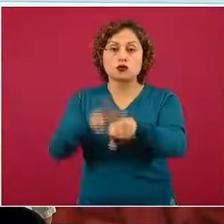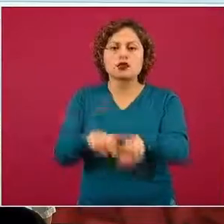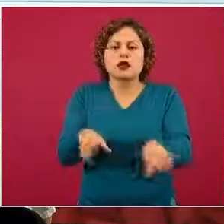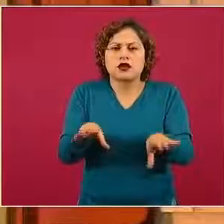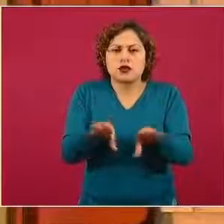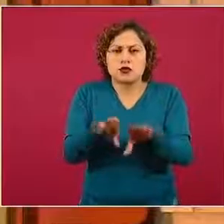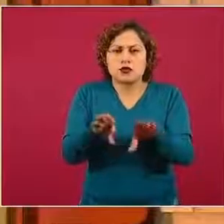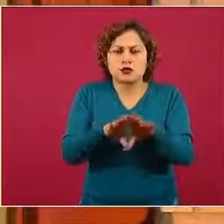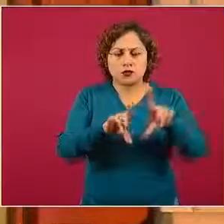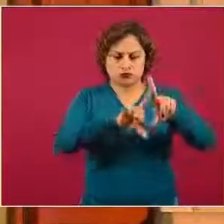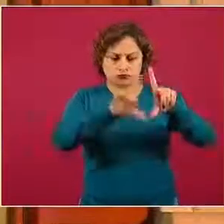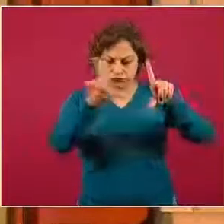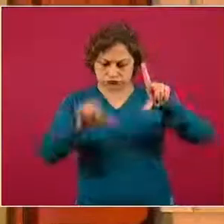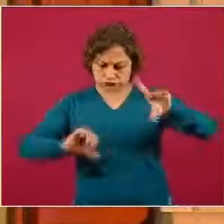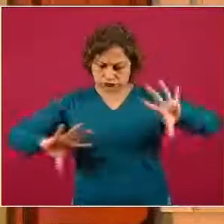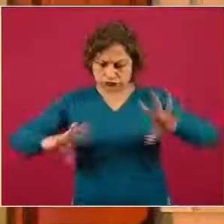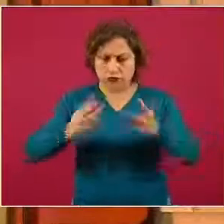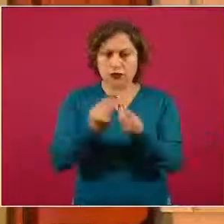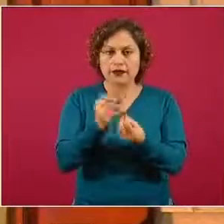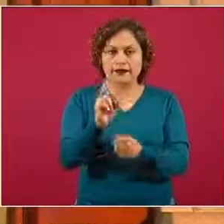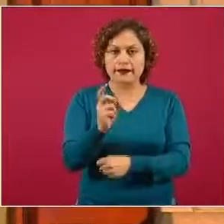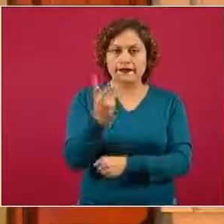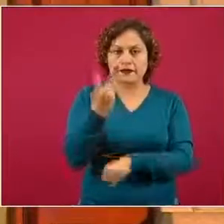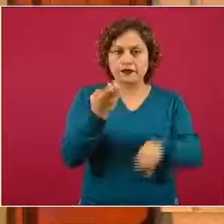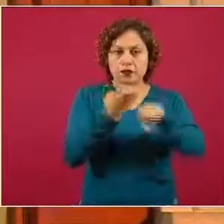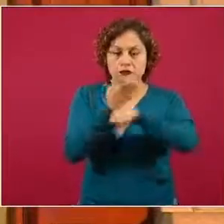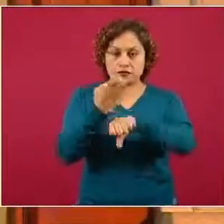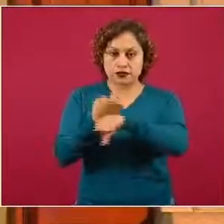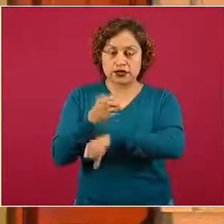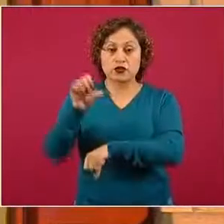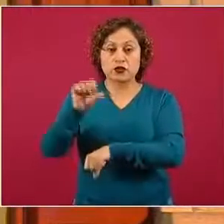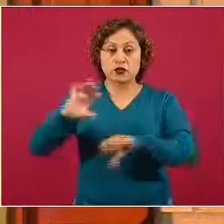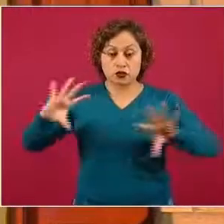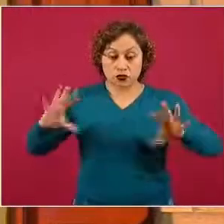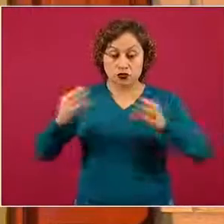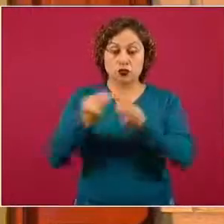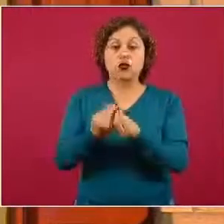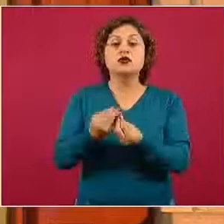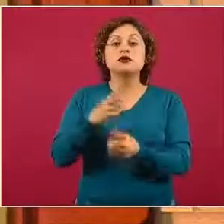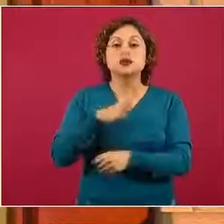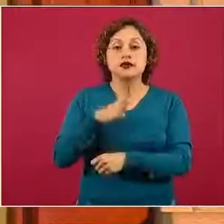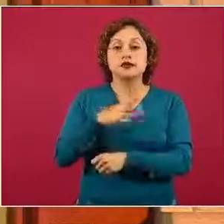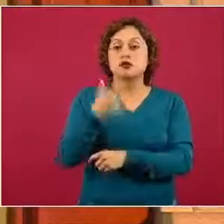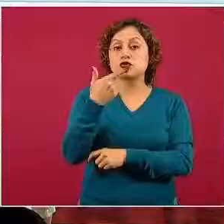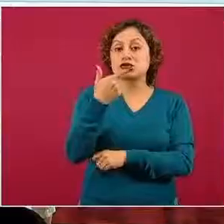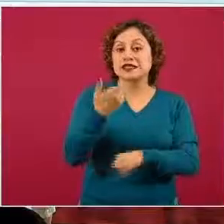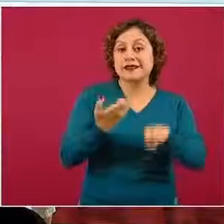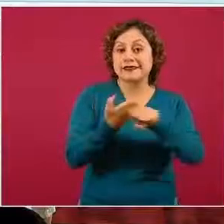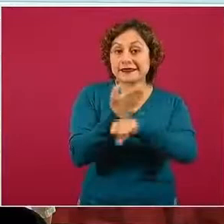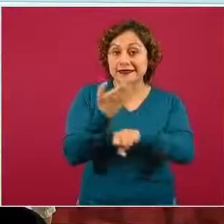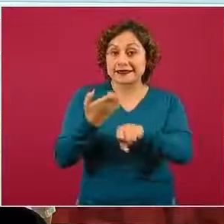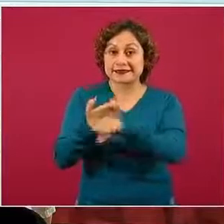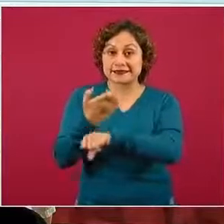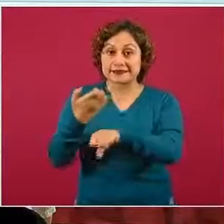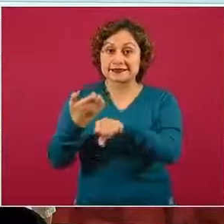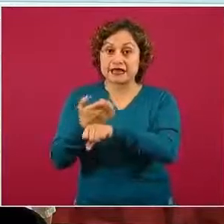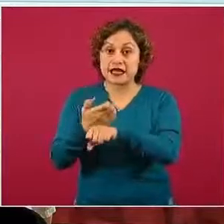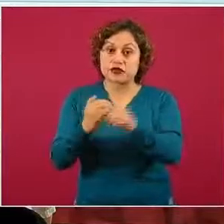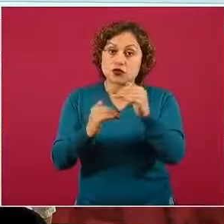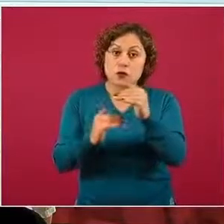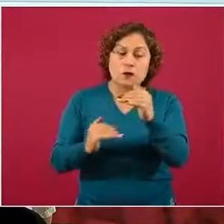entidades federativas. Para el día de hoy tenemos 7 entidades federativas que han superado